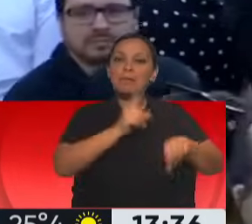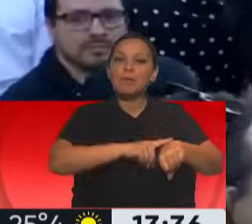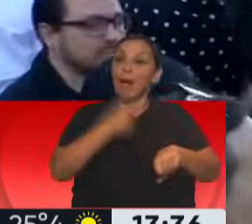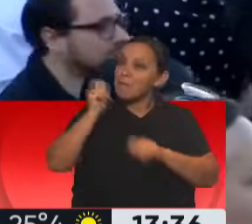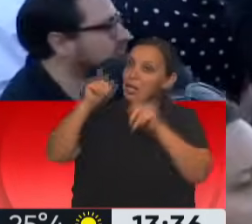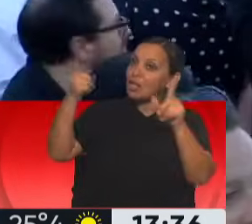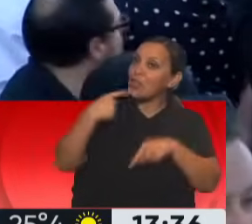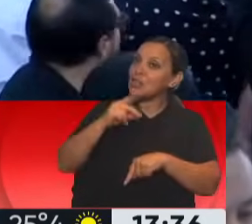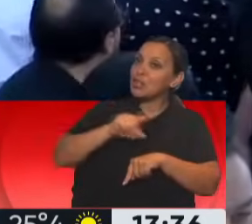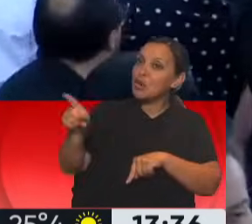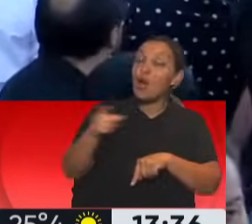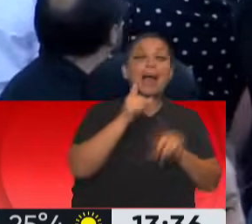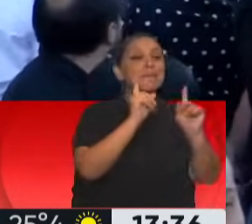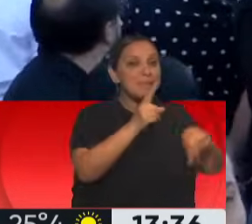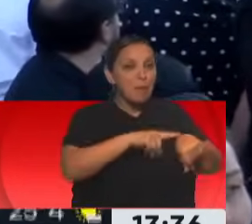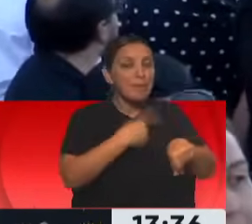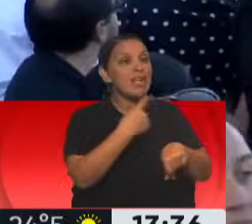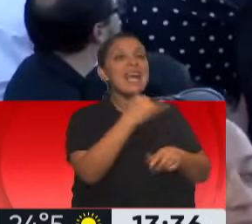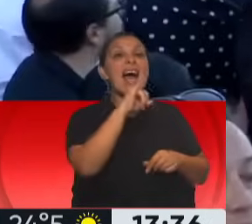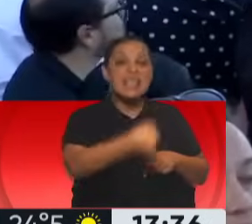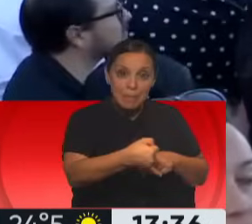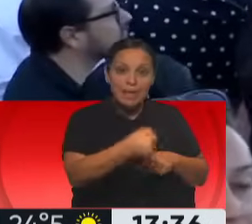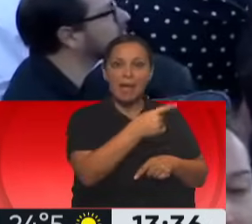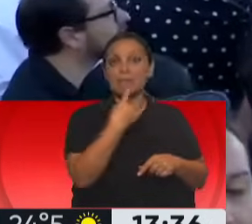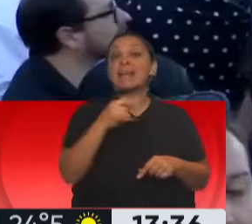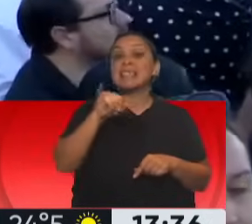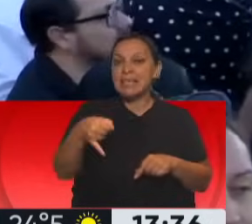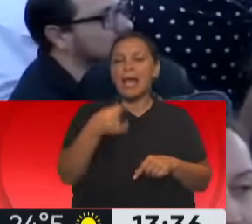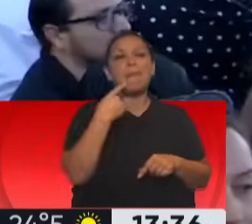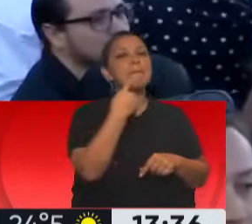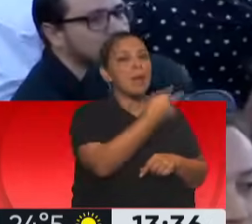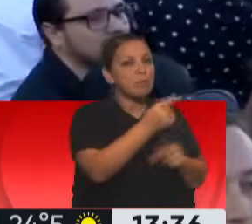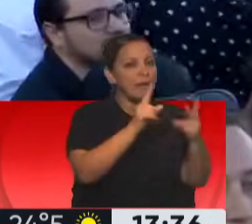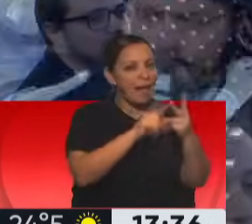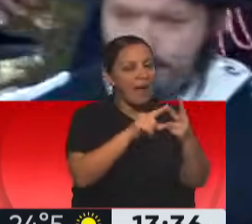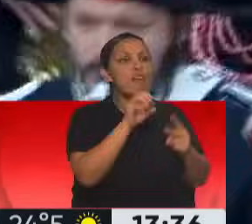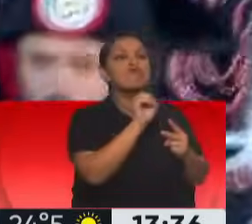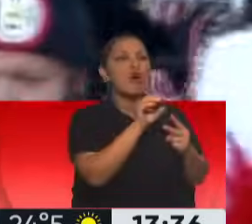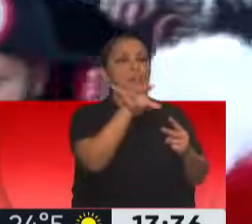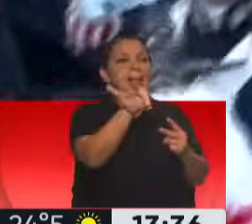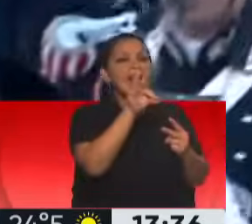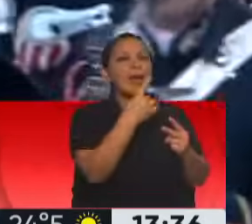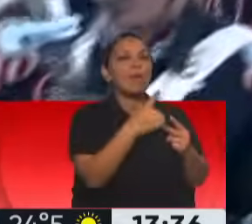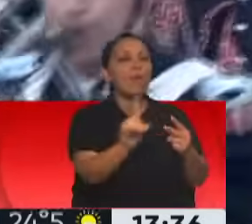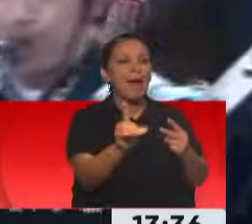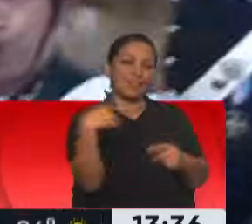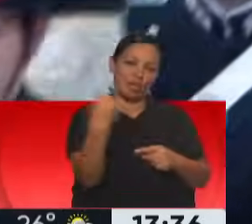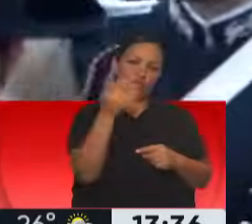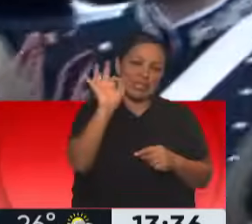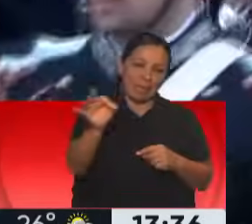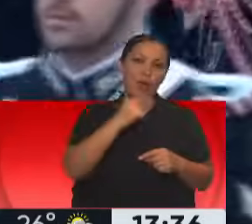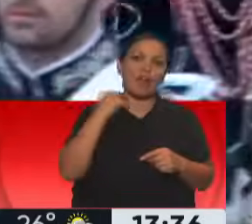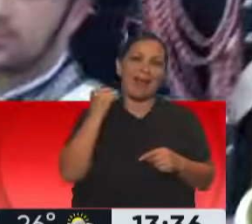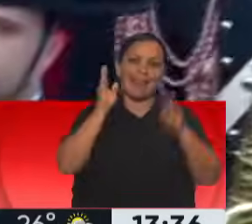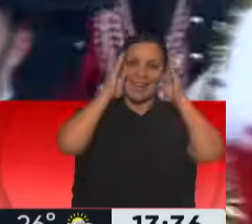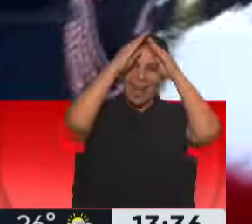qué nombre desea tomar. Todos sabemos que los cardenales tienen obviamente sus nombres, pero que en